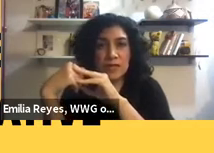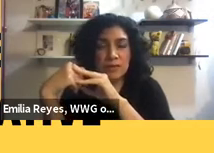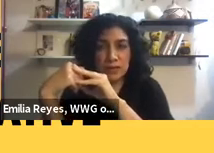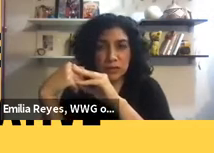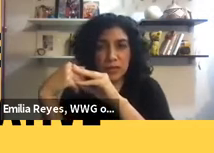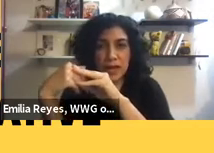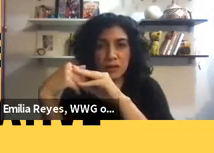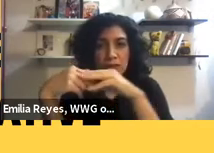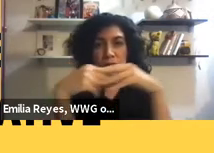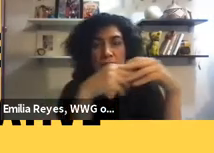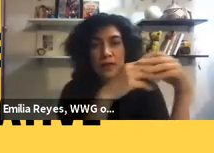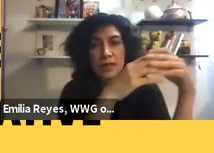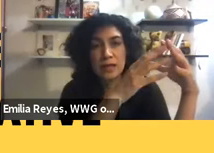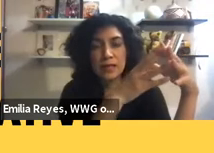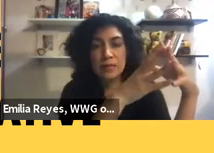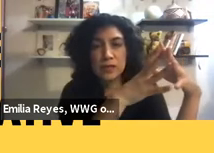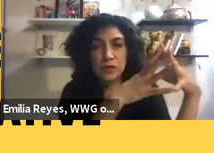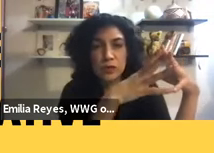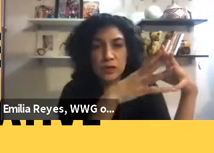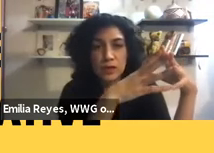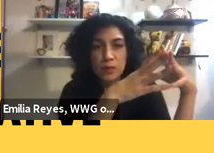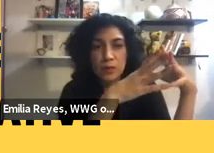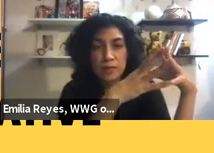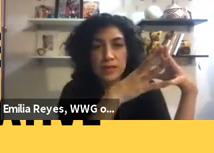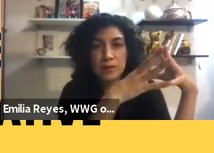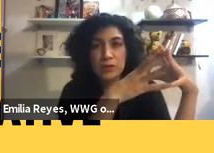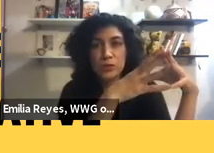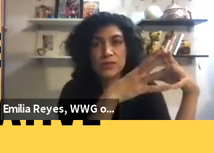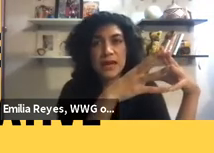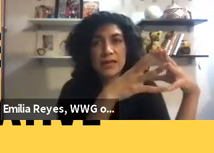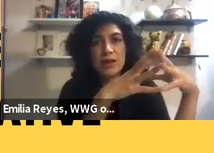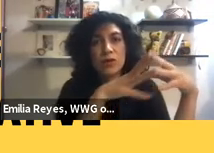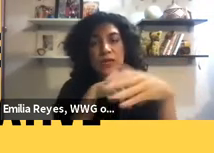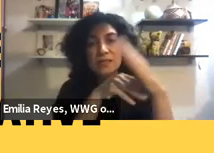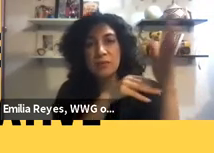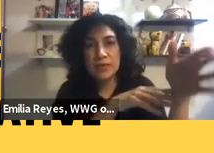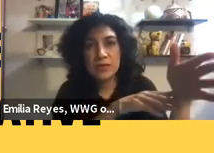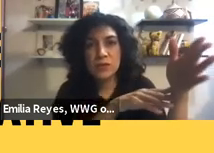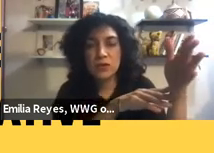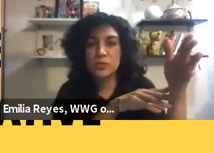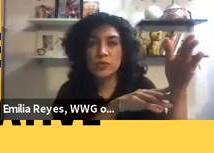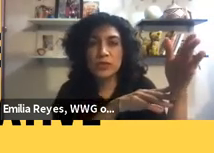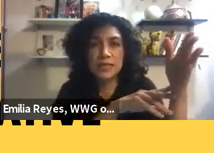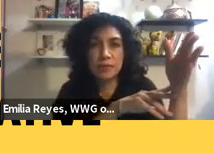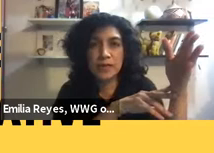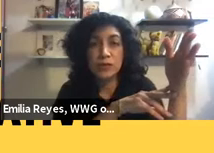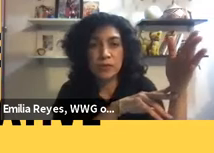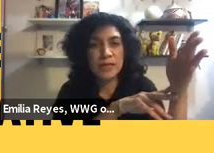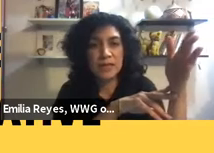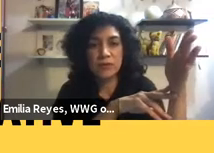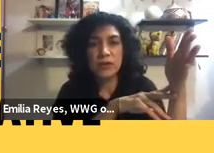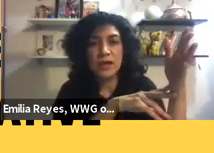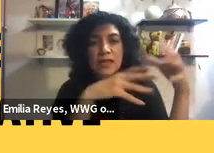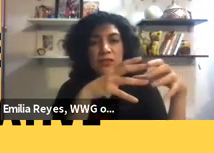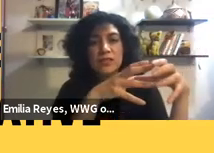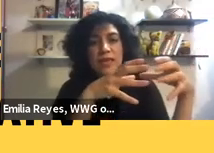también a nivel nacional, la dimensión programática y presupuestal, que como saben siempre tiene un correspondiente también